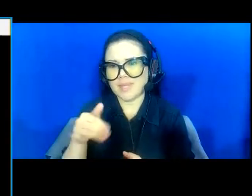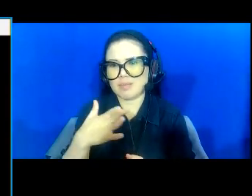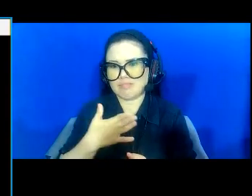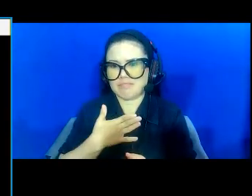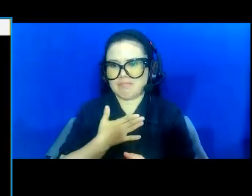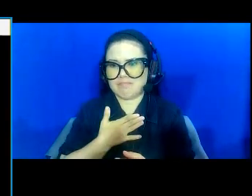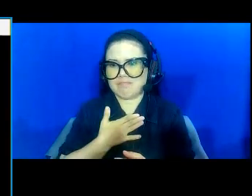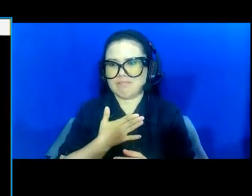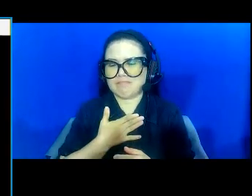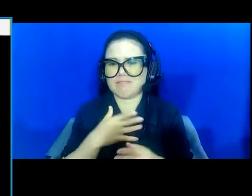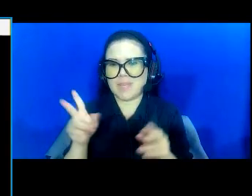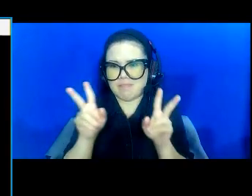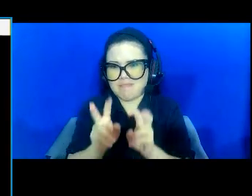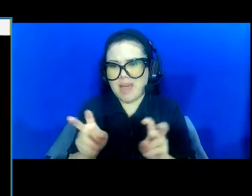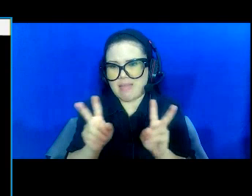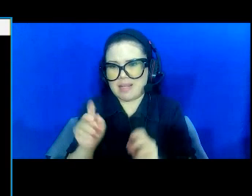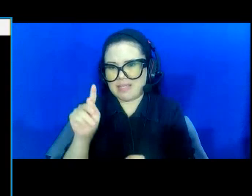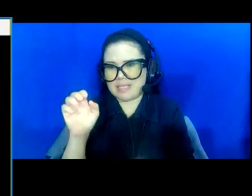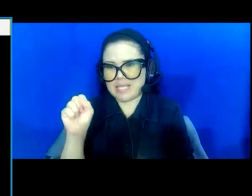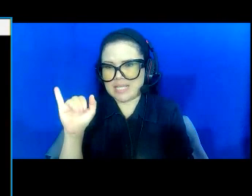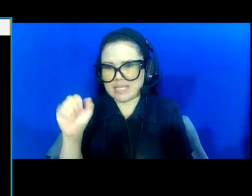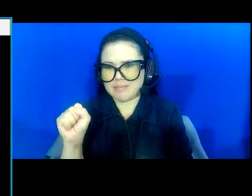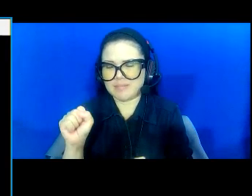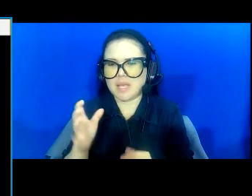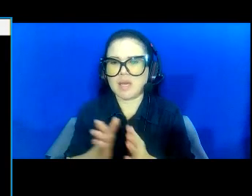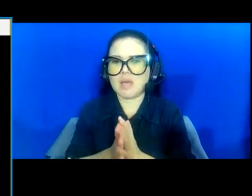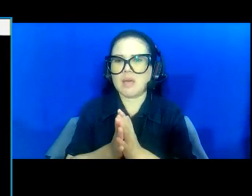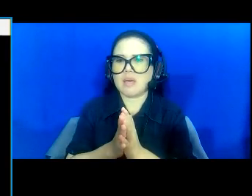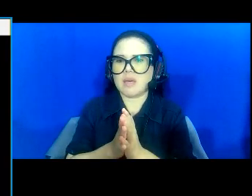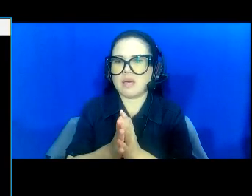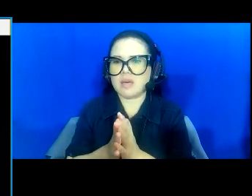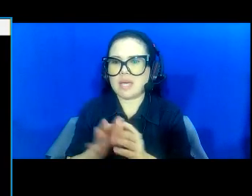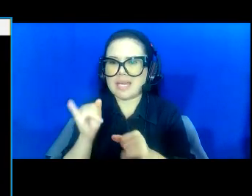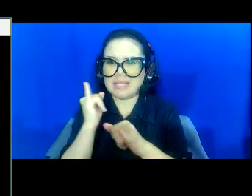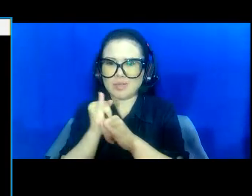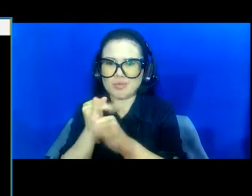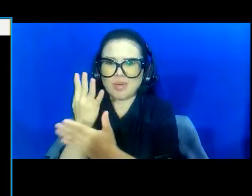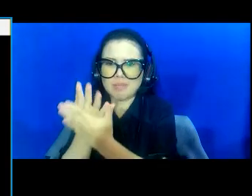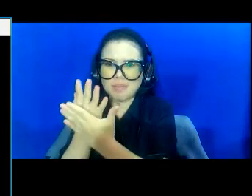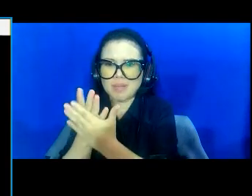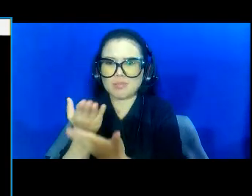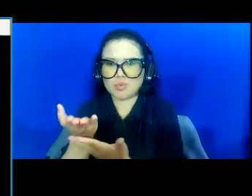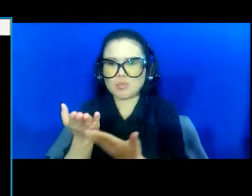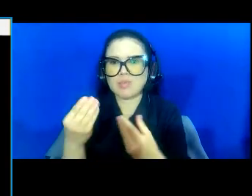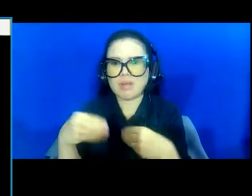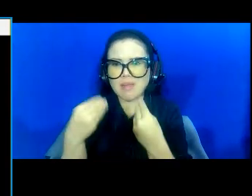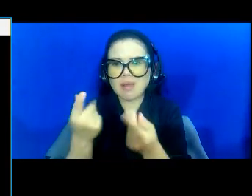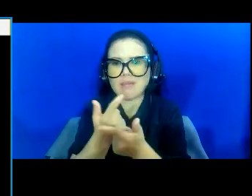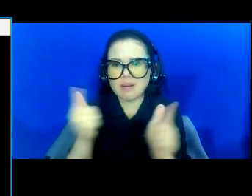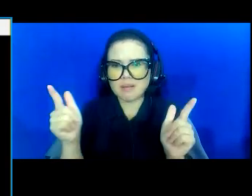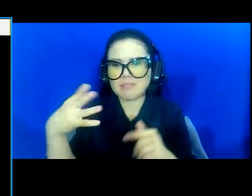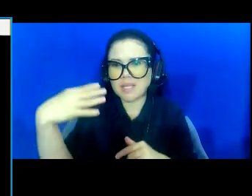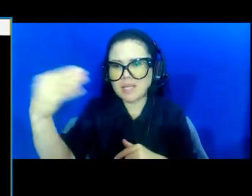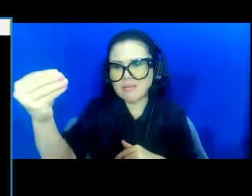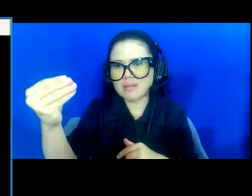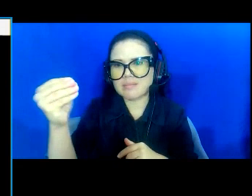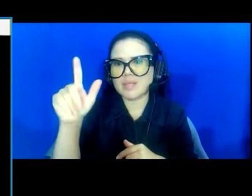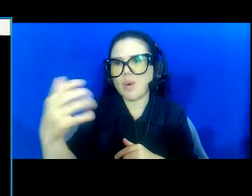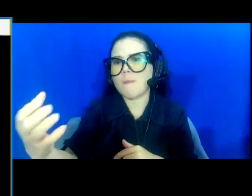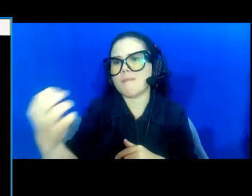las instituciones penales, el de ingreso nuevamente, de que tú le dabas la libertad, se iban y volvían nuevamente. Y yo, ¿pero